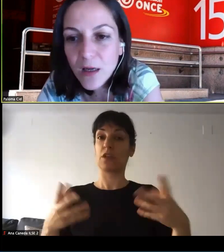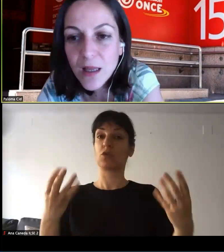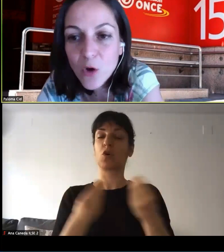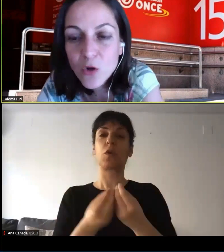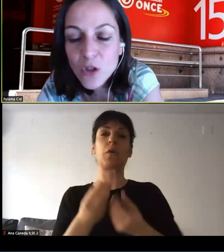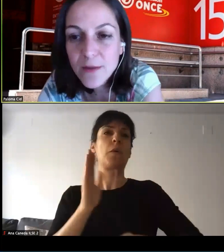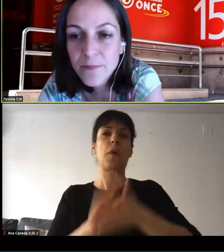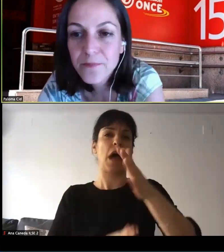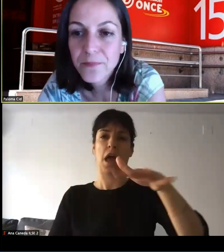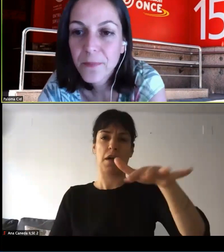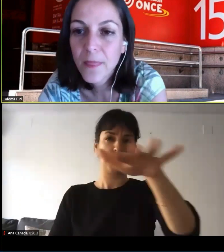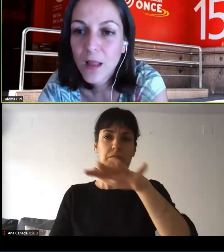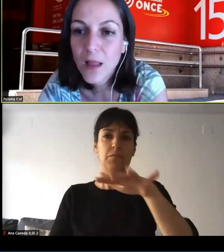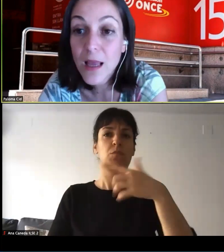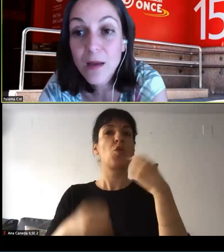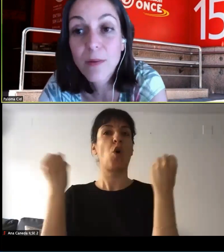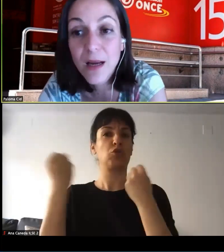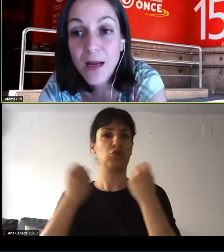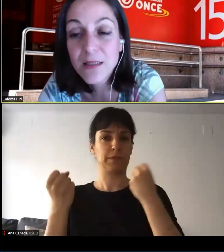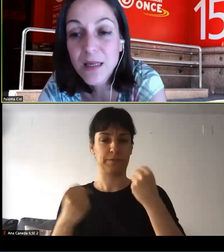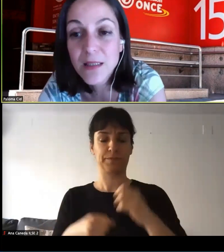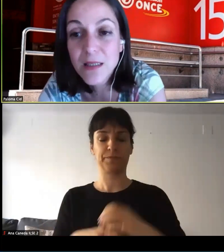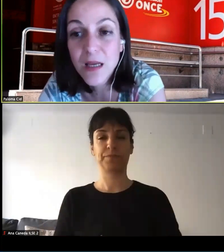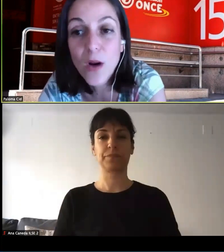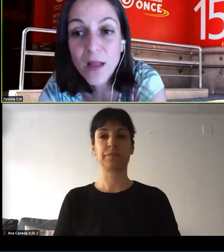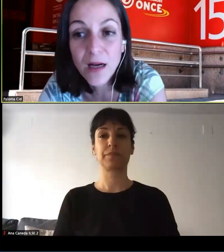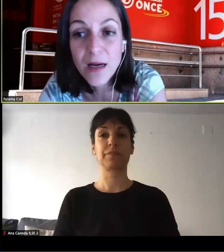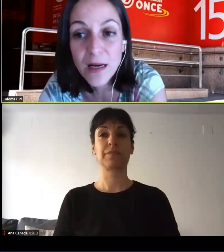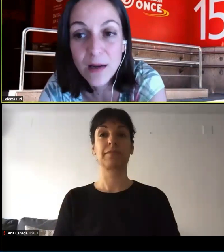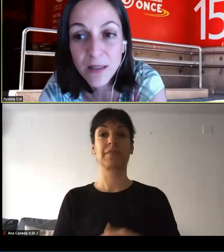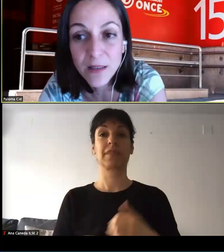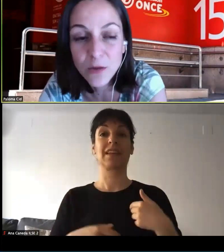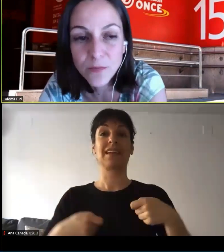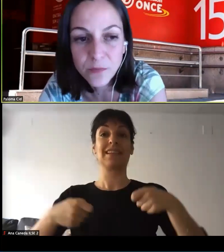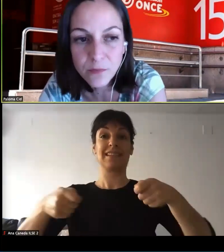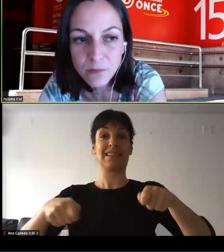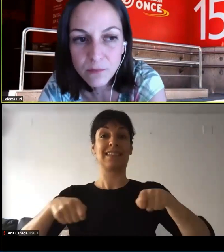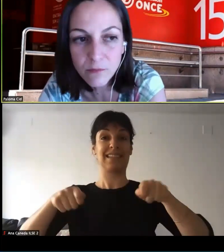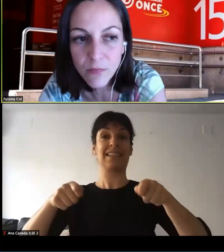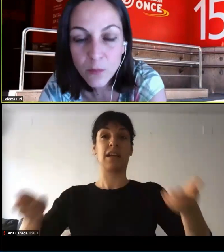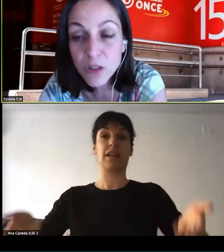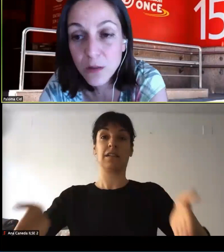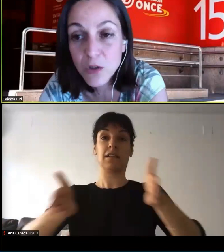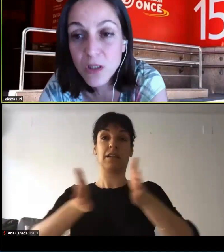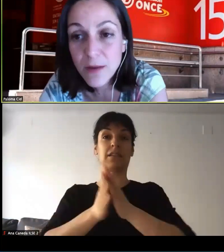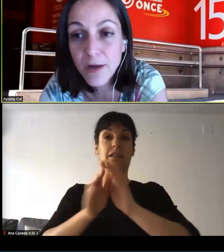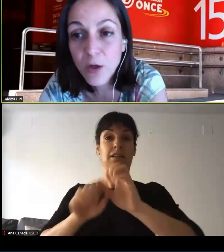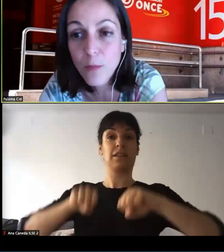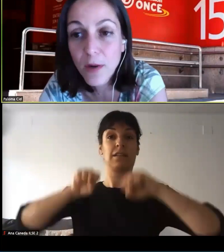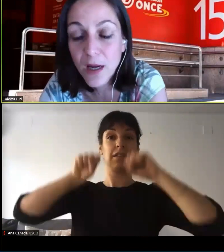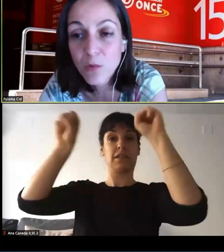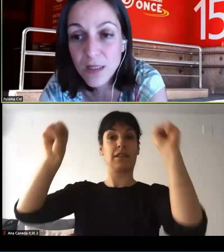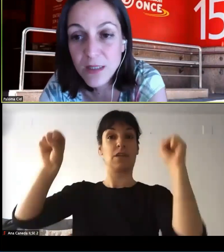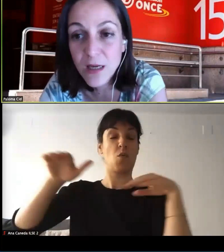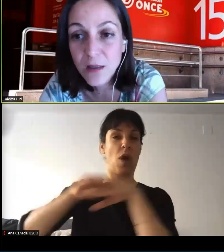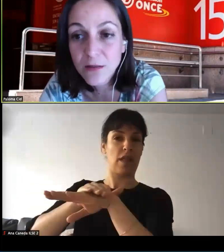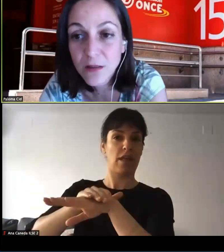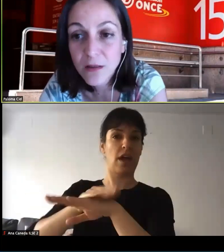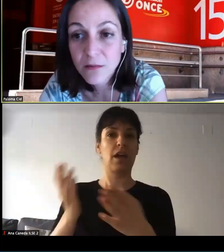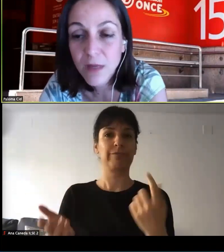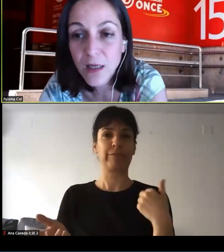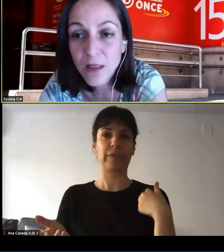lugar, en coche. Y hay que plegar esa silla y guardarla en el maletero. Pues tenemos que saber cómo plegar una